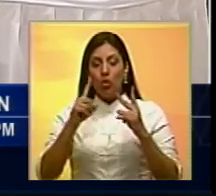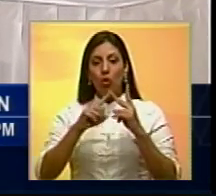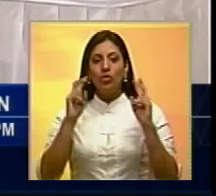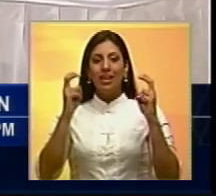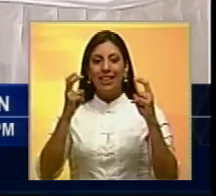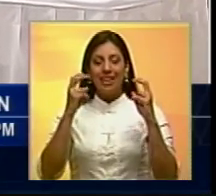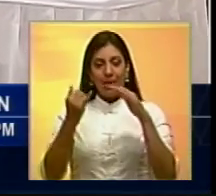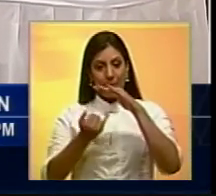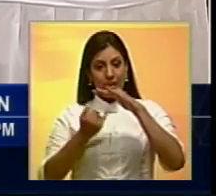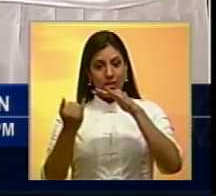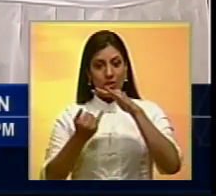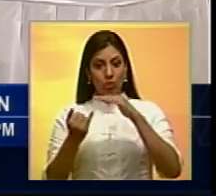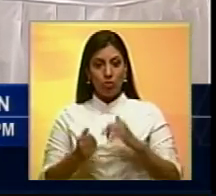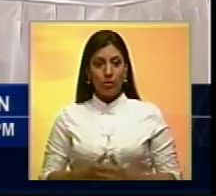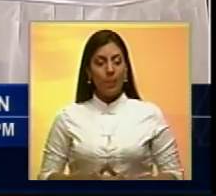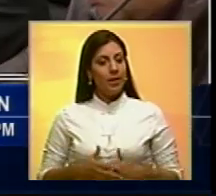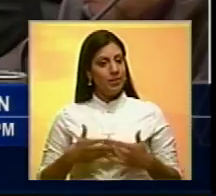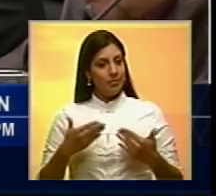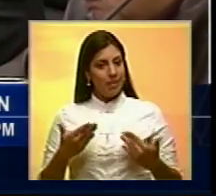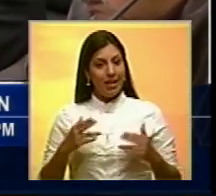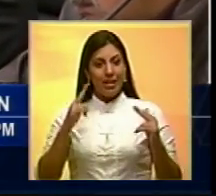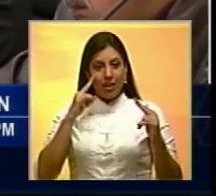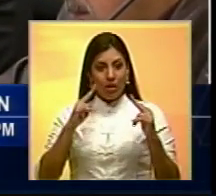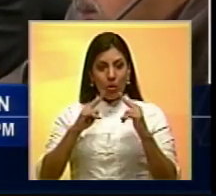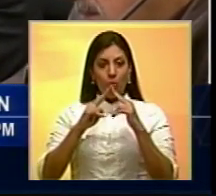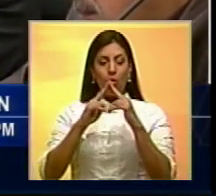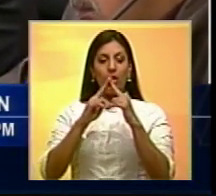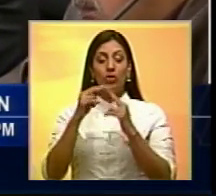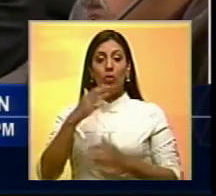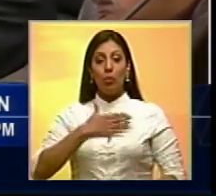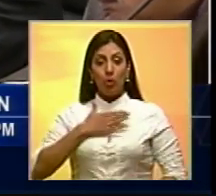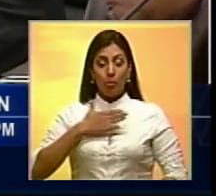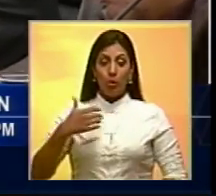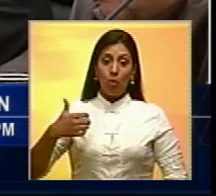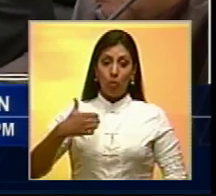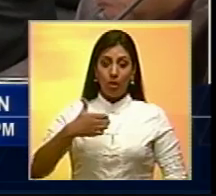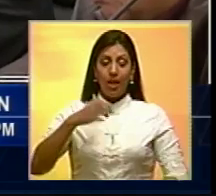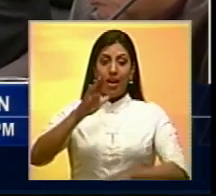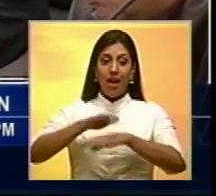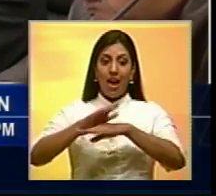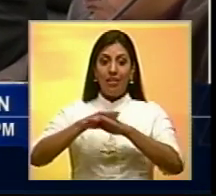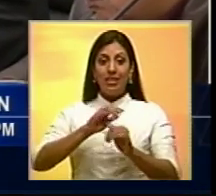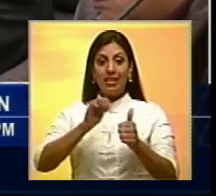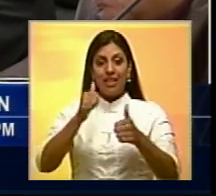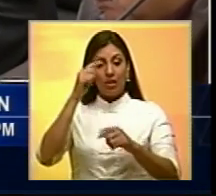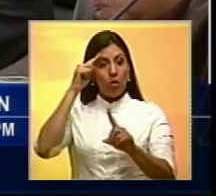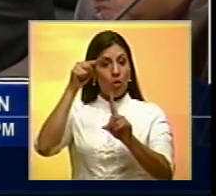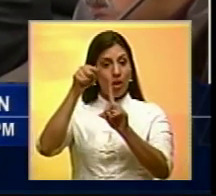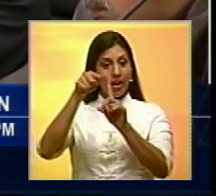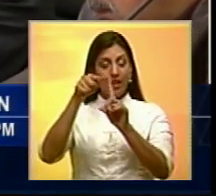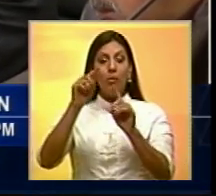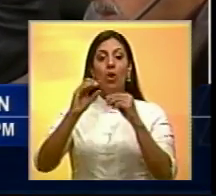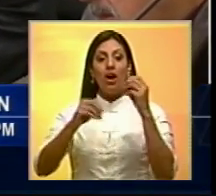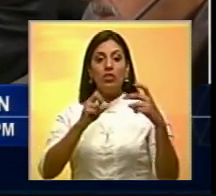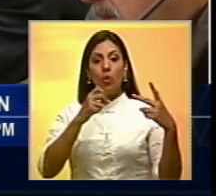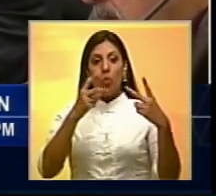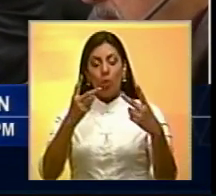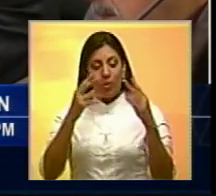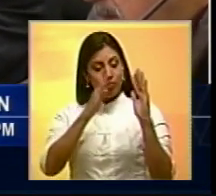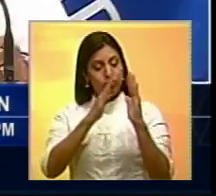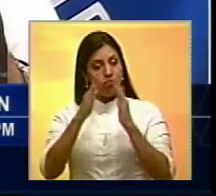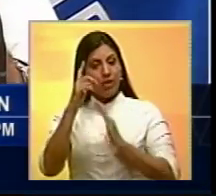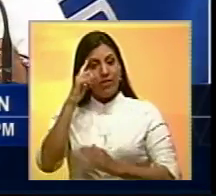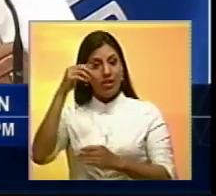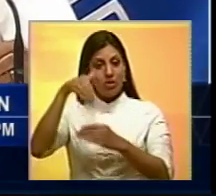temas institucionales. Para este encuentro, la Mesa de la Unidad ha anunciado que tiene como metas el establecimiento de un